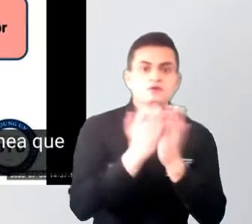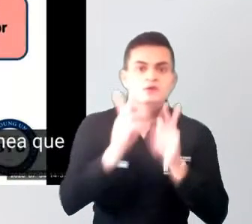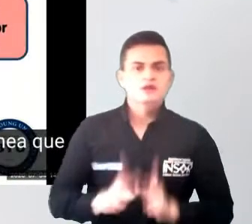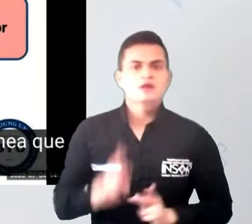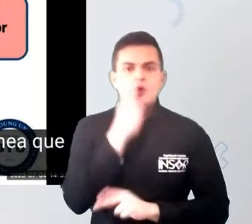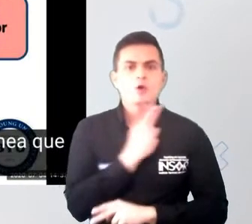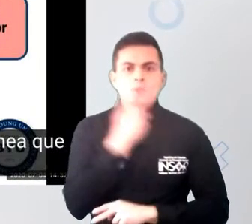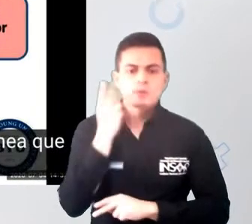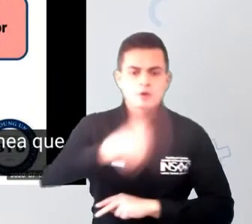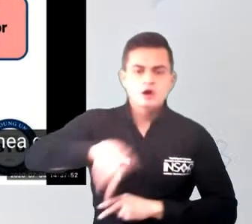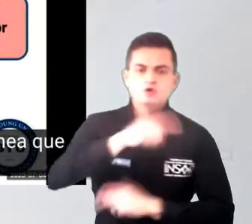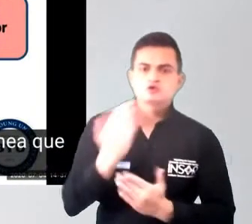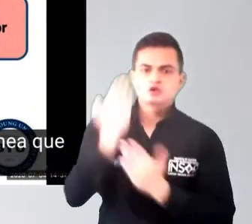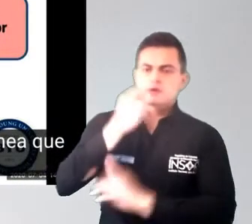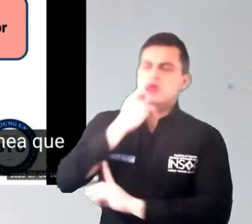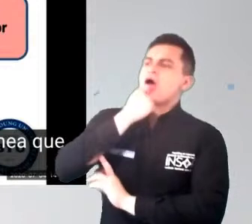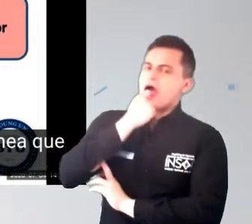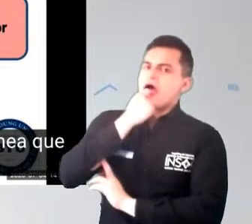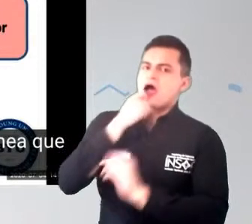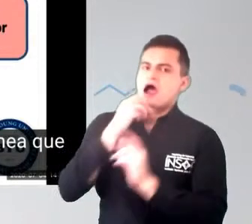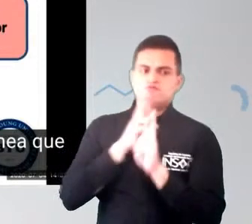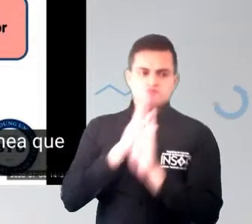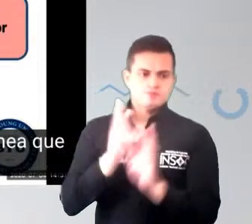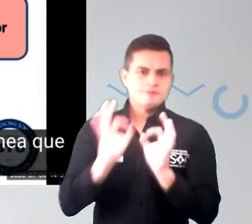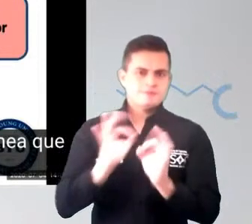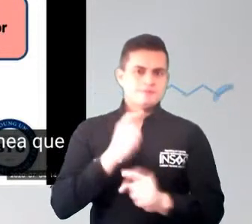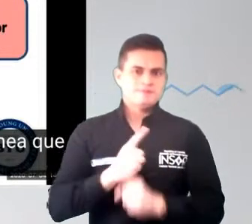los resultados en nuestras clases.